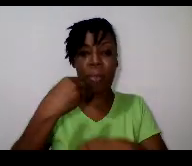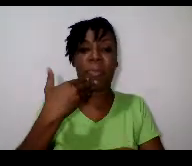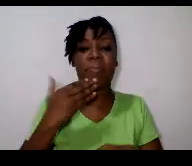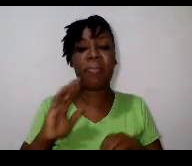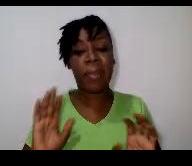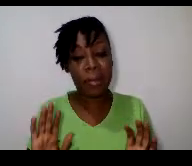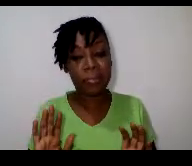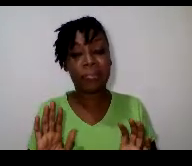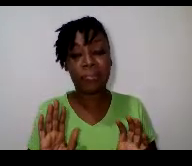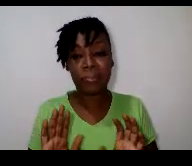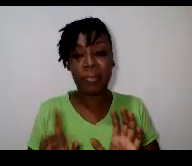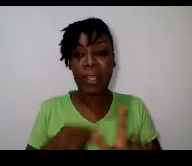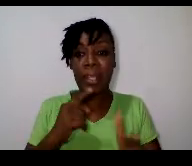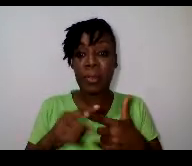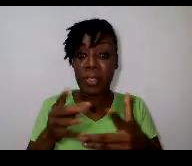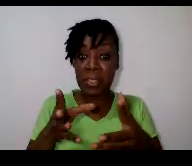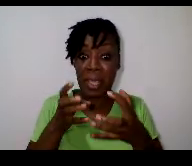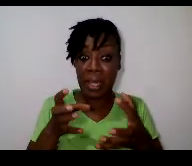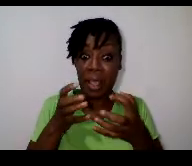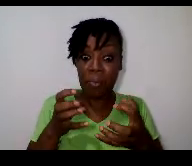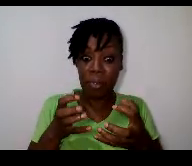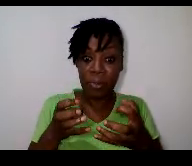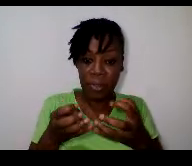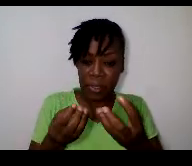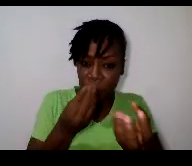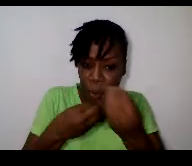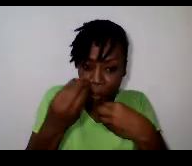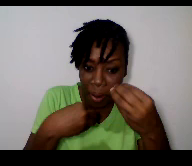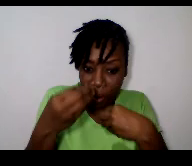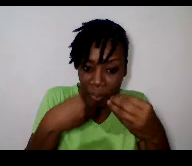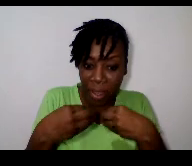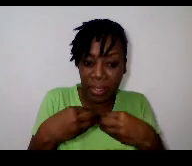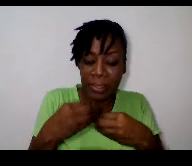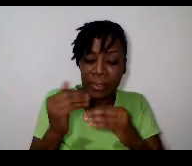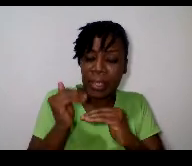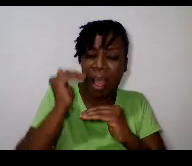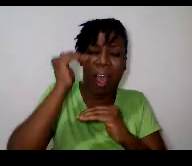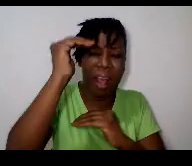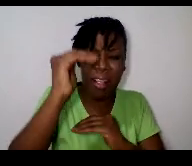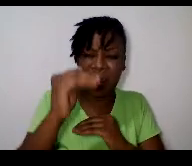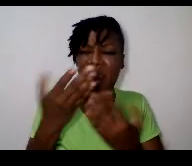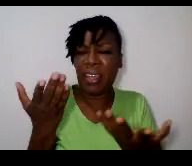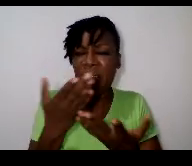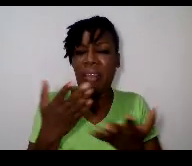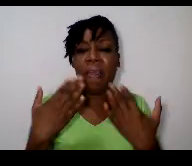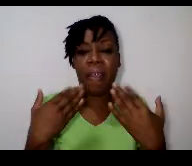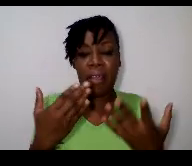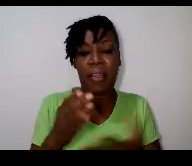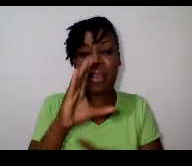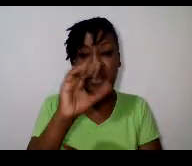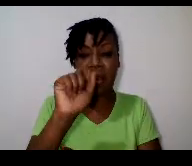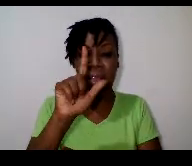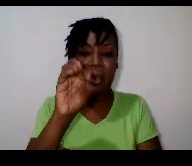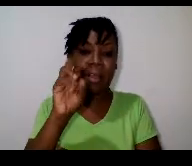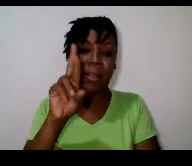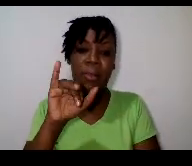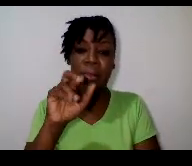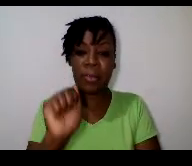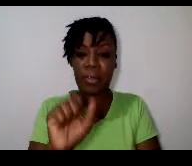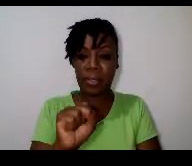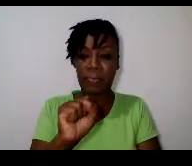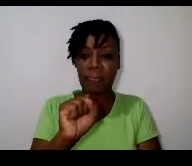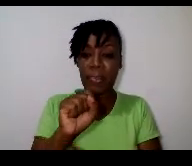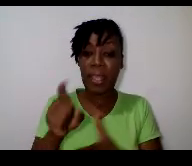comida más alta en calorías. Pero investigaciones muy interesantes revelan que con solo una noche de mal dormir, ya al